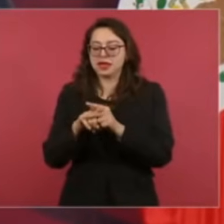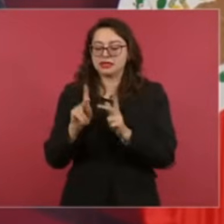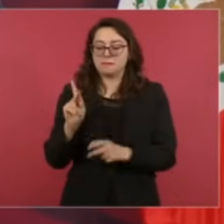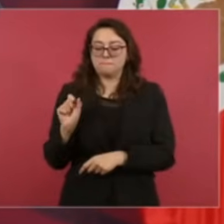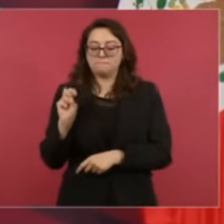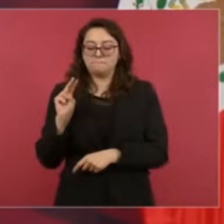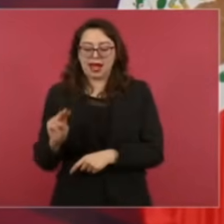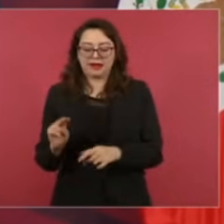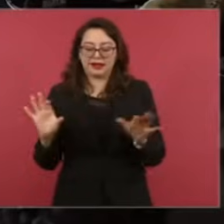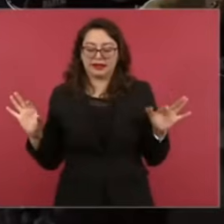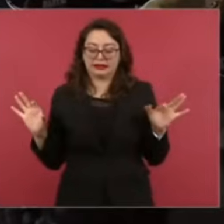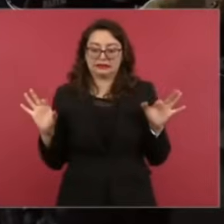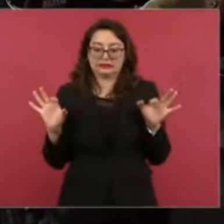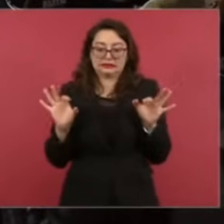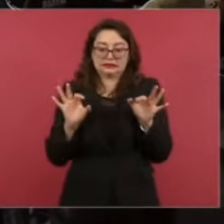repetimos,